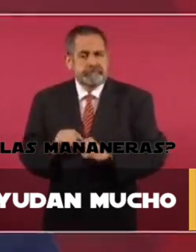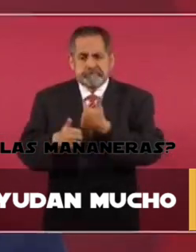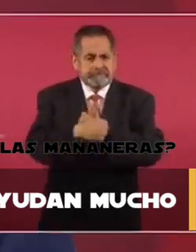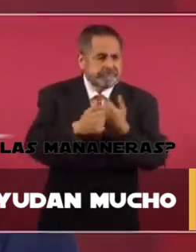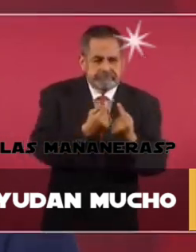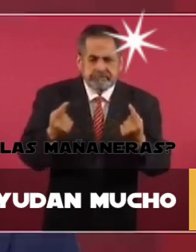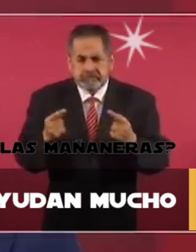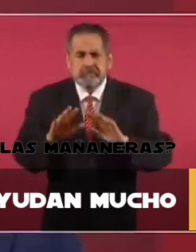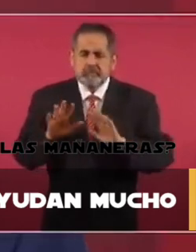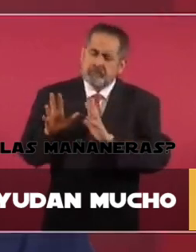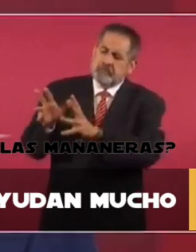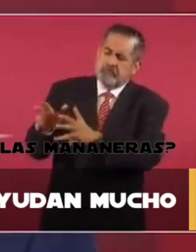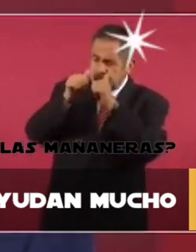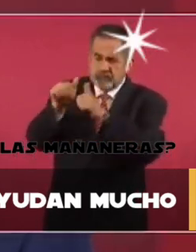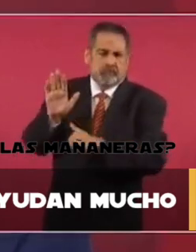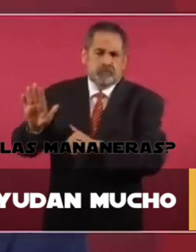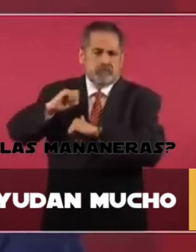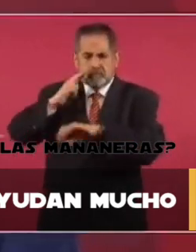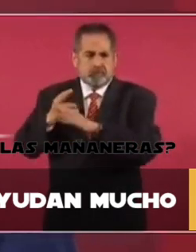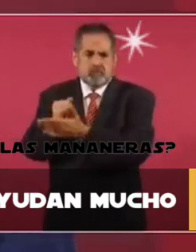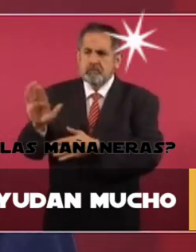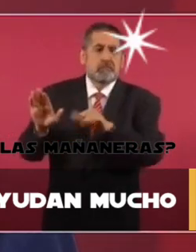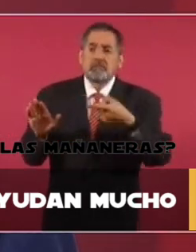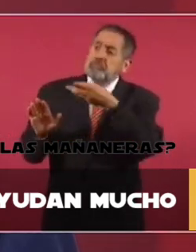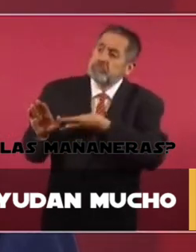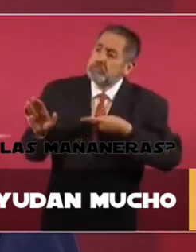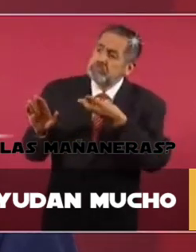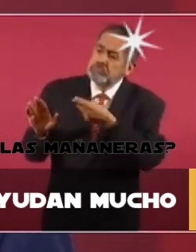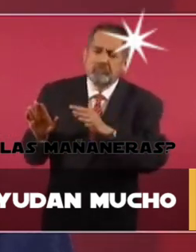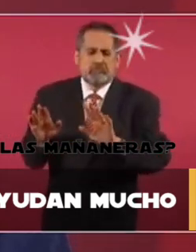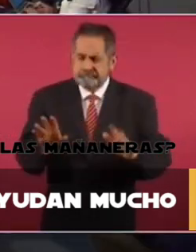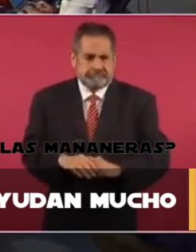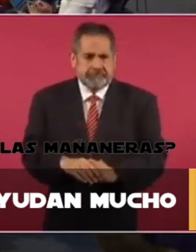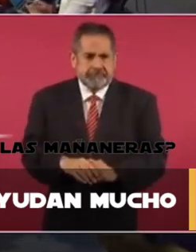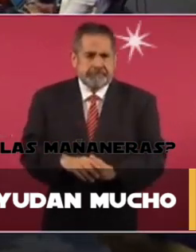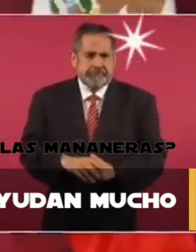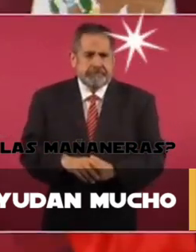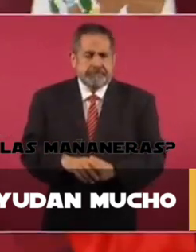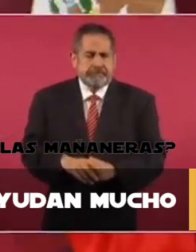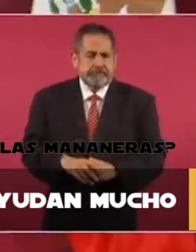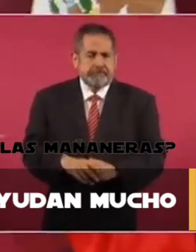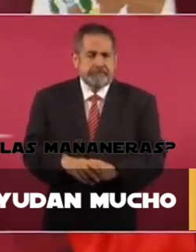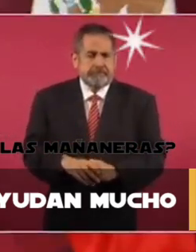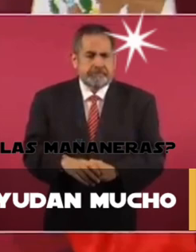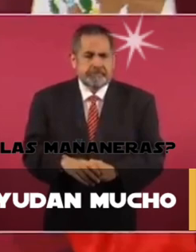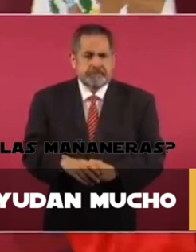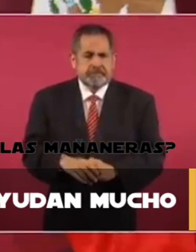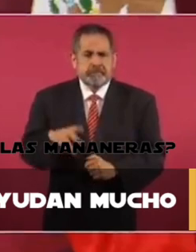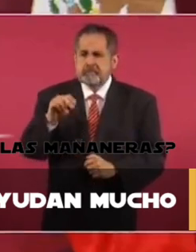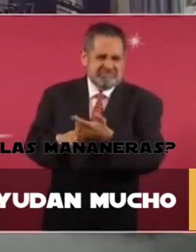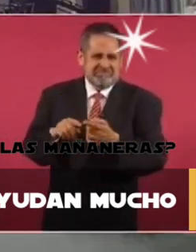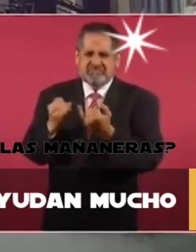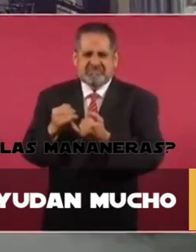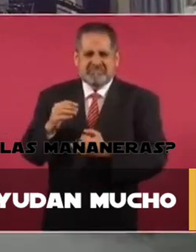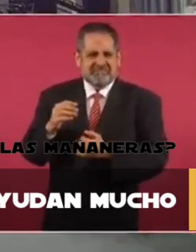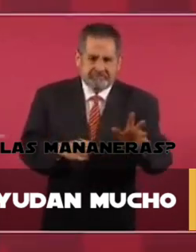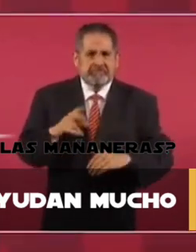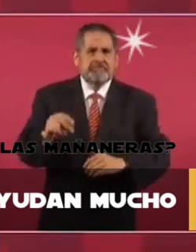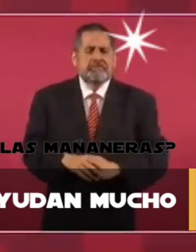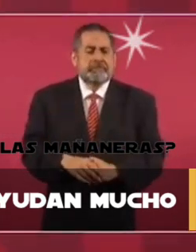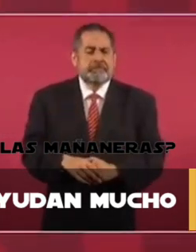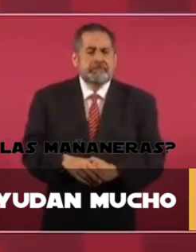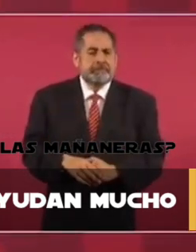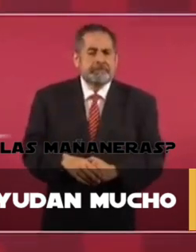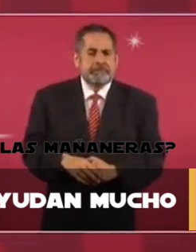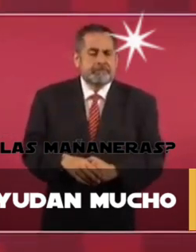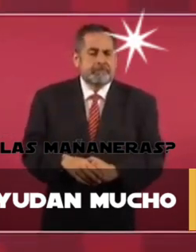compitiéndole en lo que corresponde al ámbito de sus atribuciones. No caciquismo, no maximatos, nada de eso.